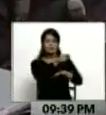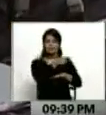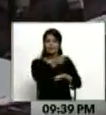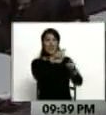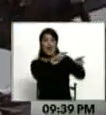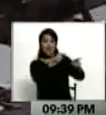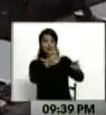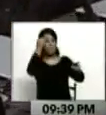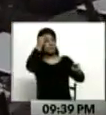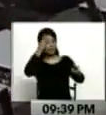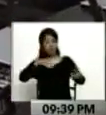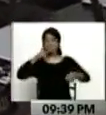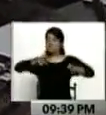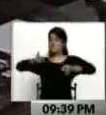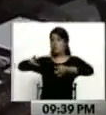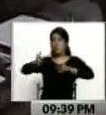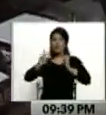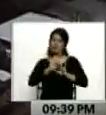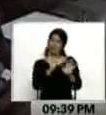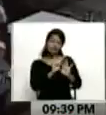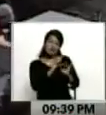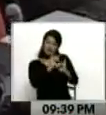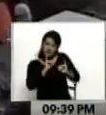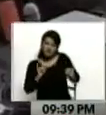tanto daño le hace al